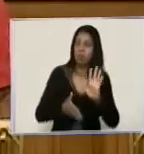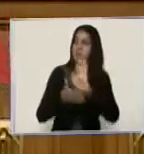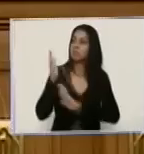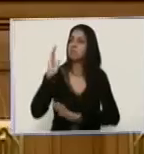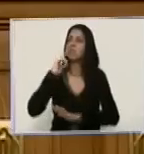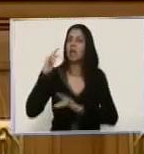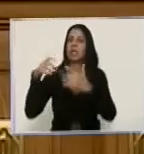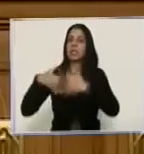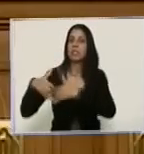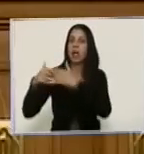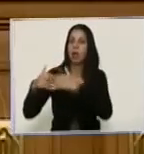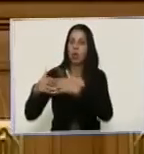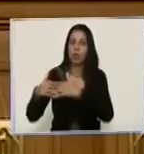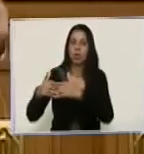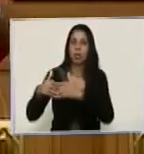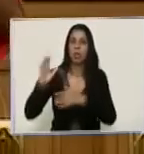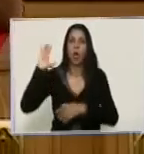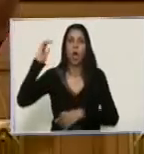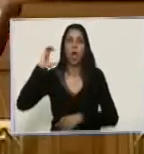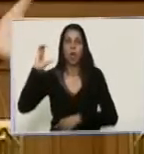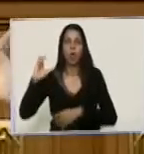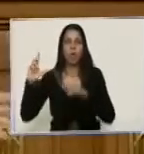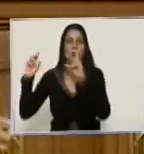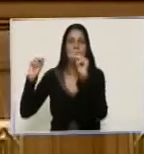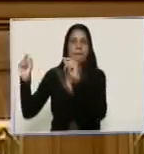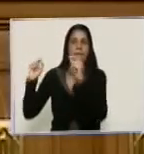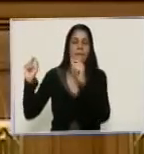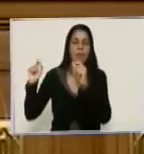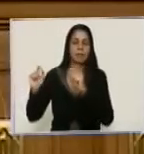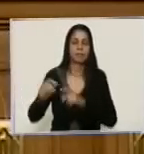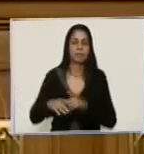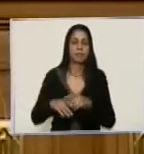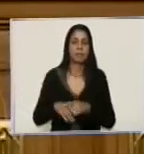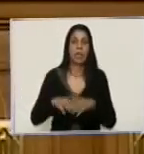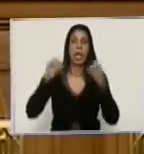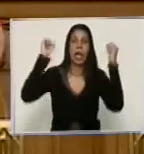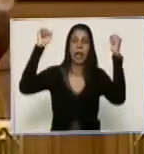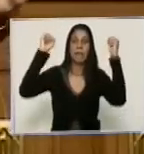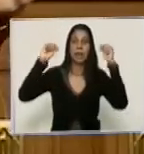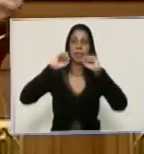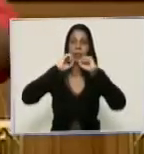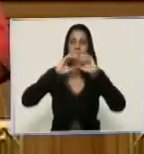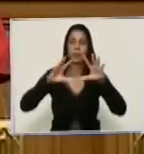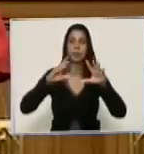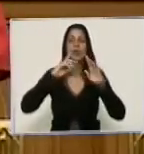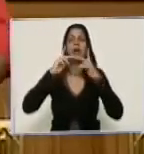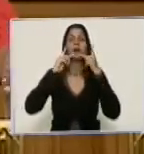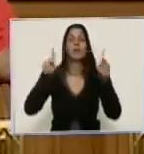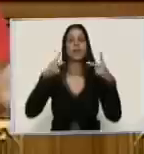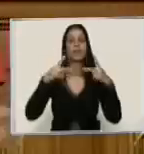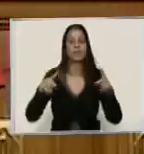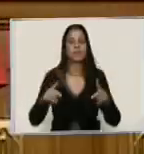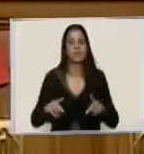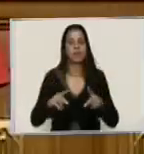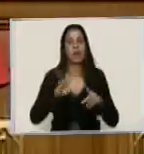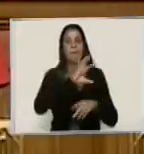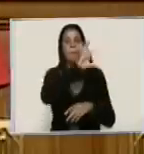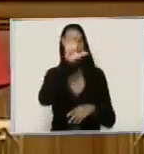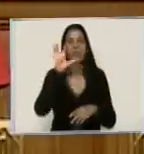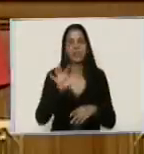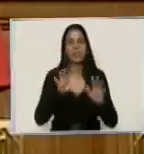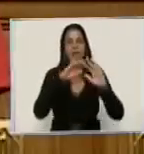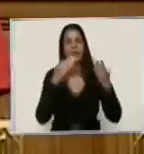europeas. Otra cosa es la campaña publicitaria, sobre todo para los pueblos del tercer mundo que tienen reservas de